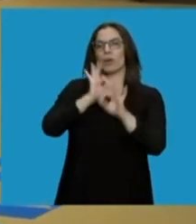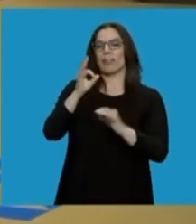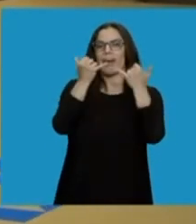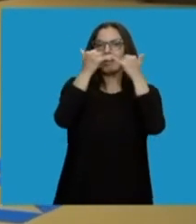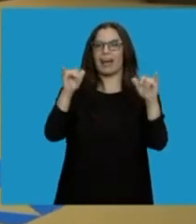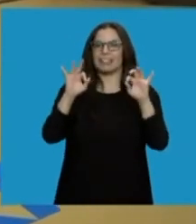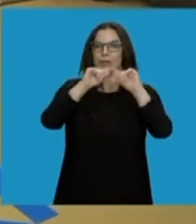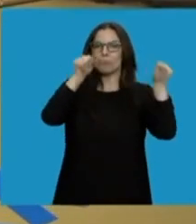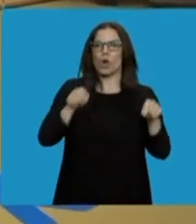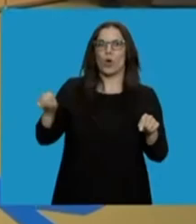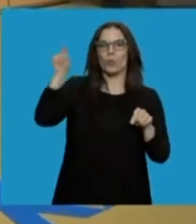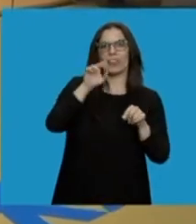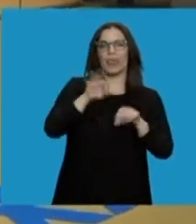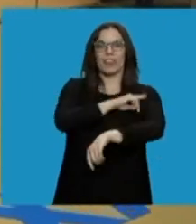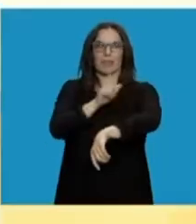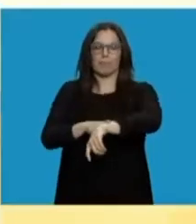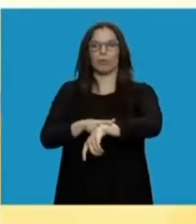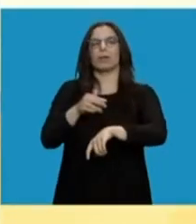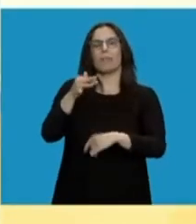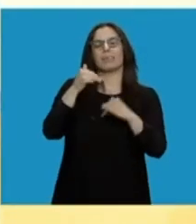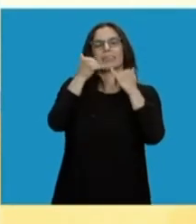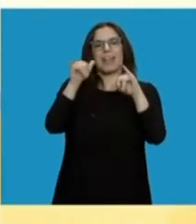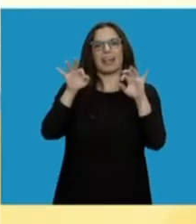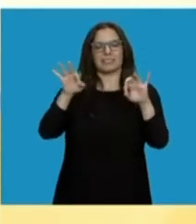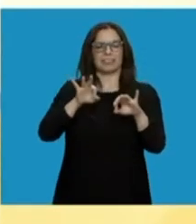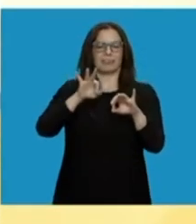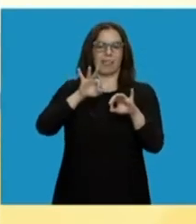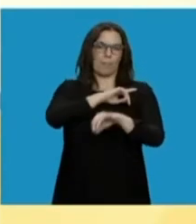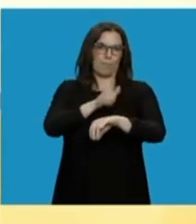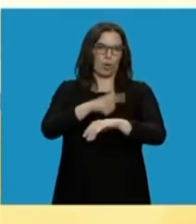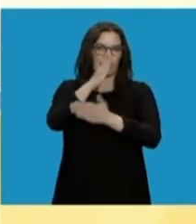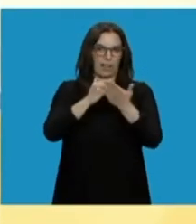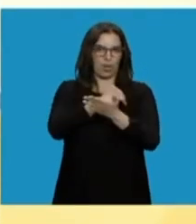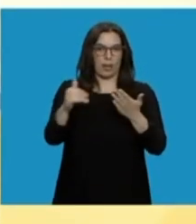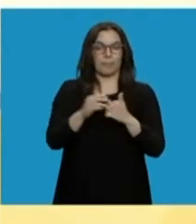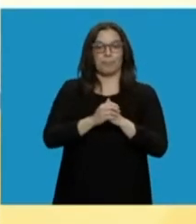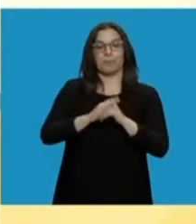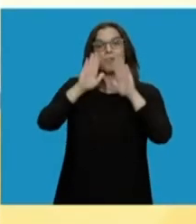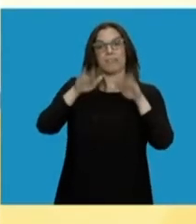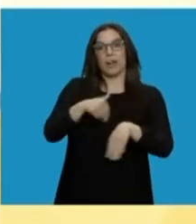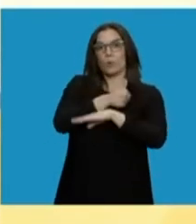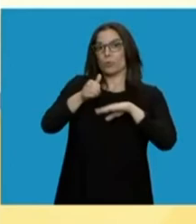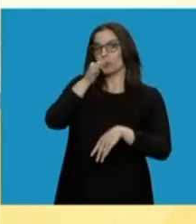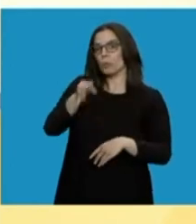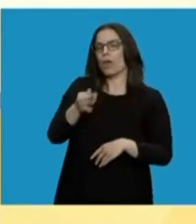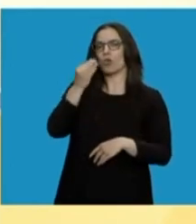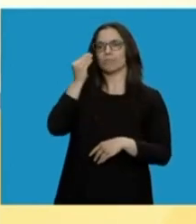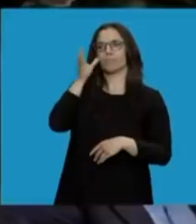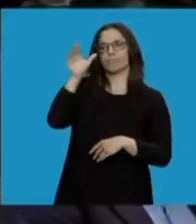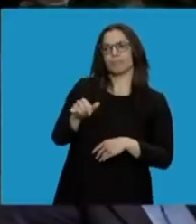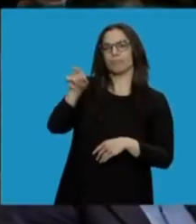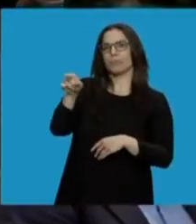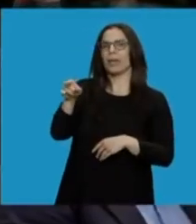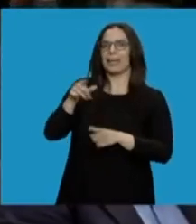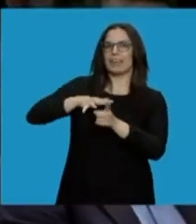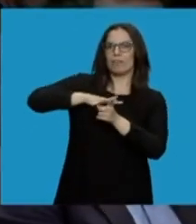Galas Provinciales del Deporte y Gala del Deporte Regional. Y, finalmente, el jurado valora las aportaciones de Ángel María